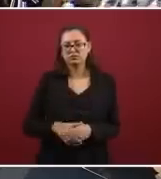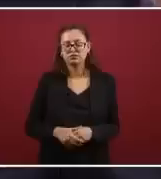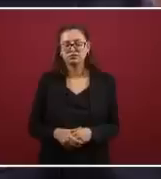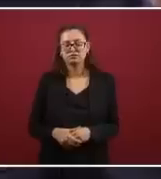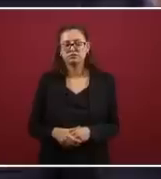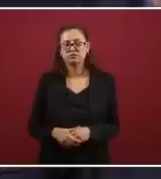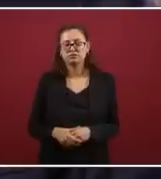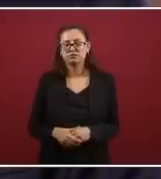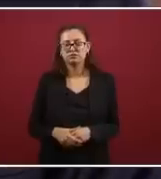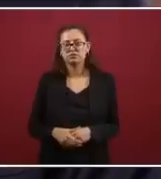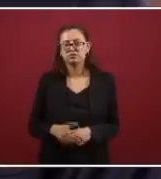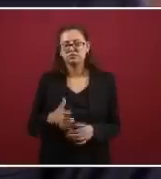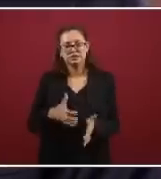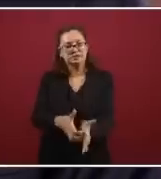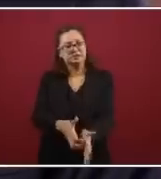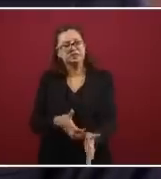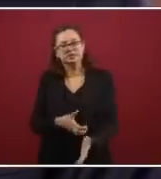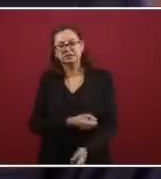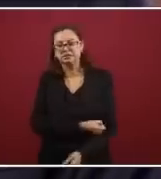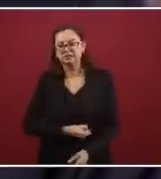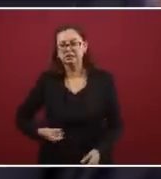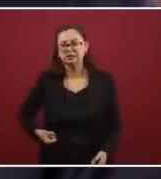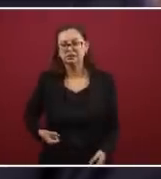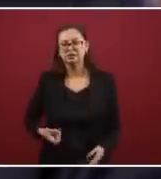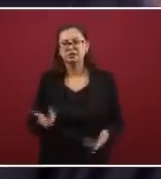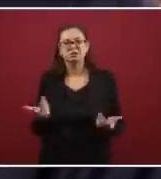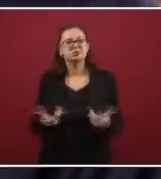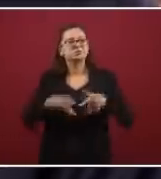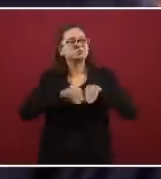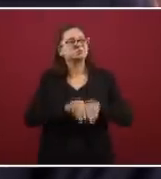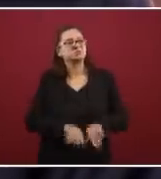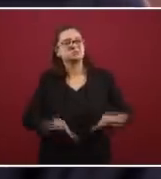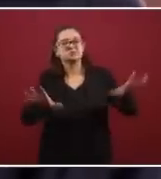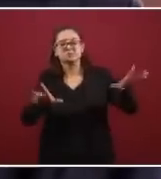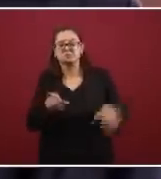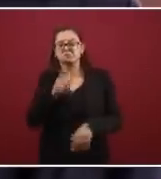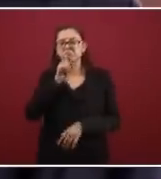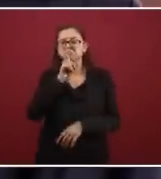No se ha dicho nada, o muy poco,